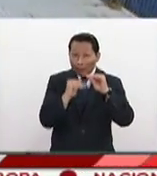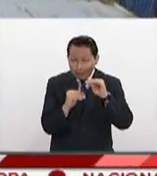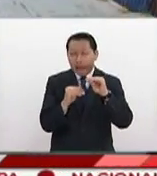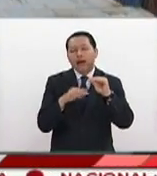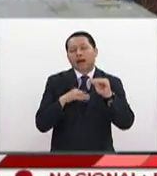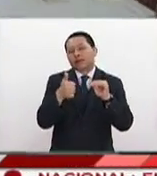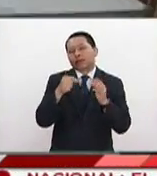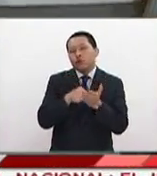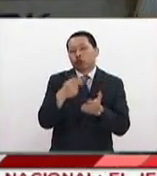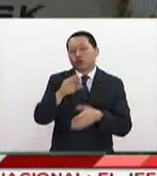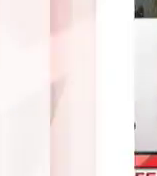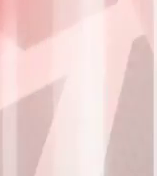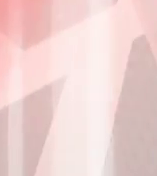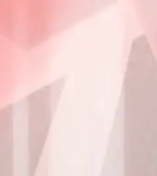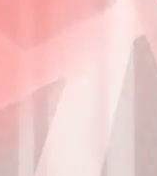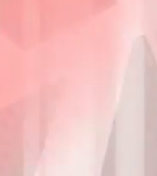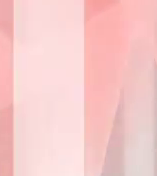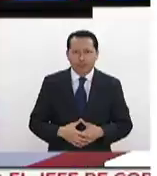6.2%.